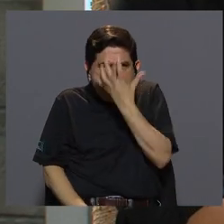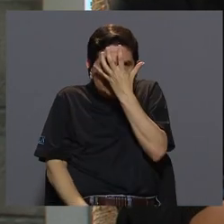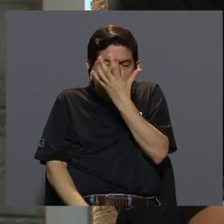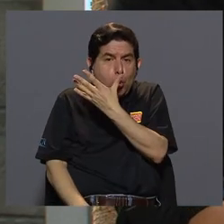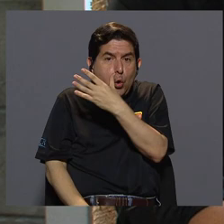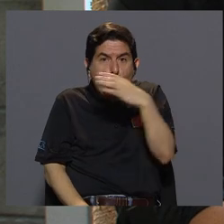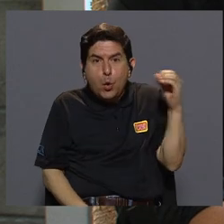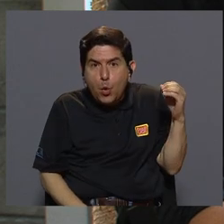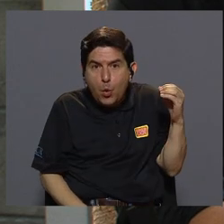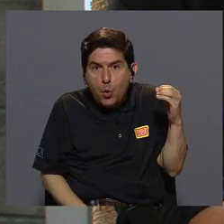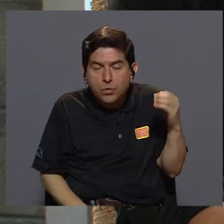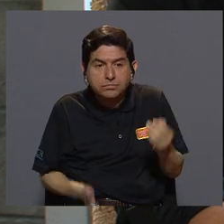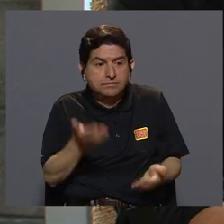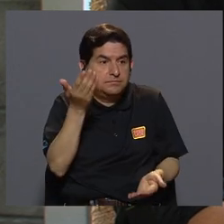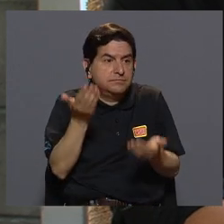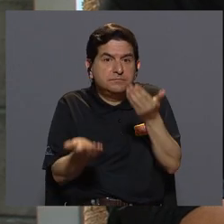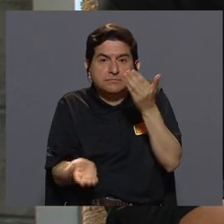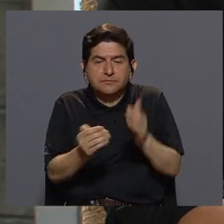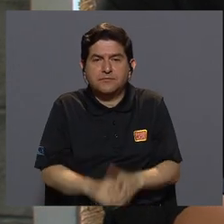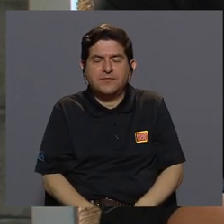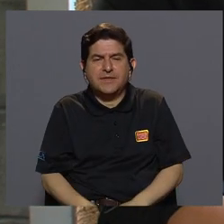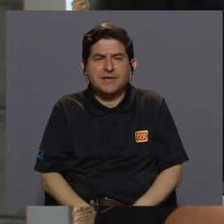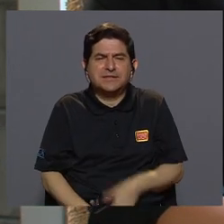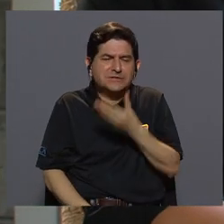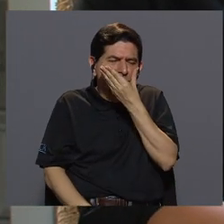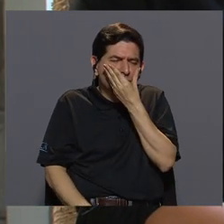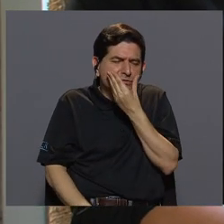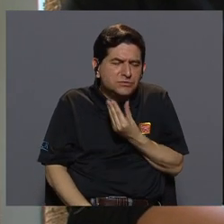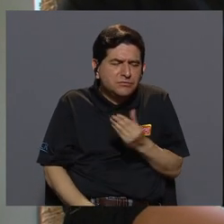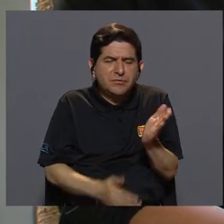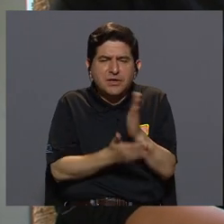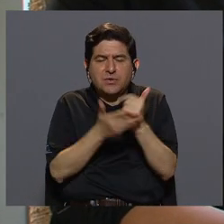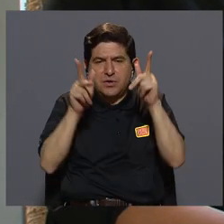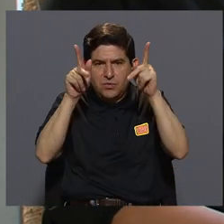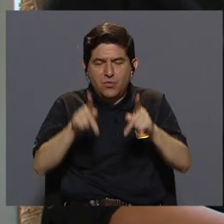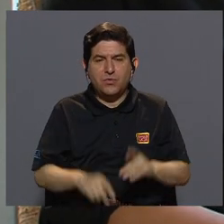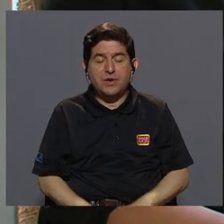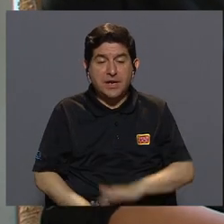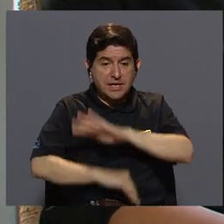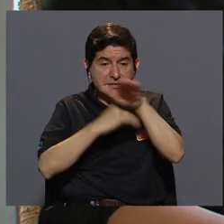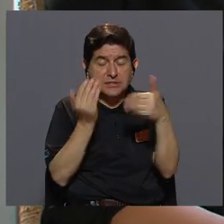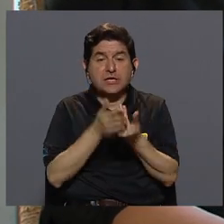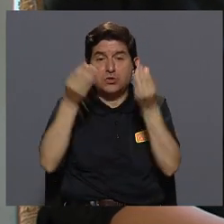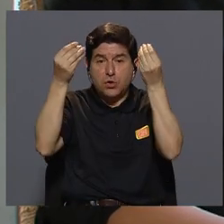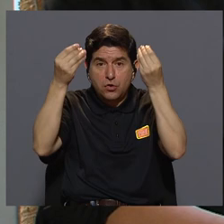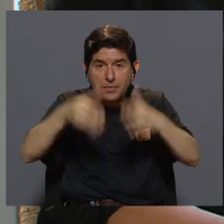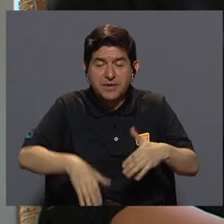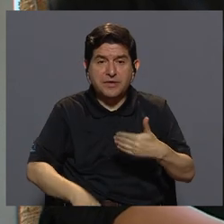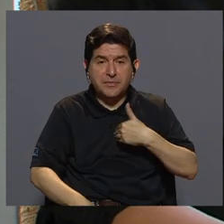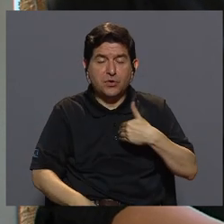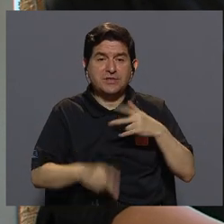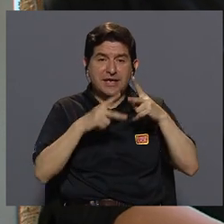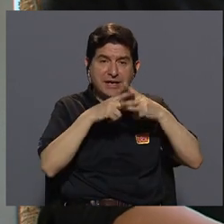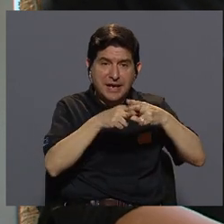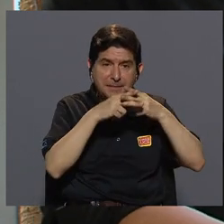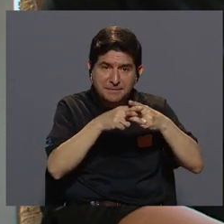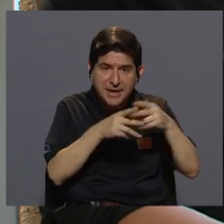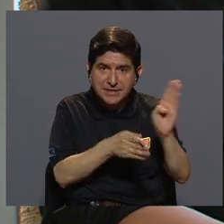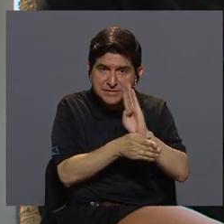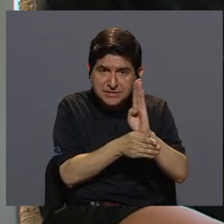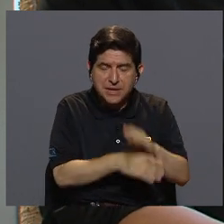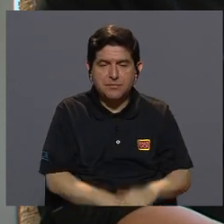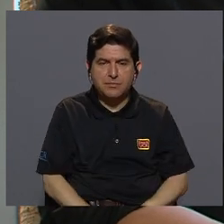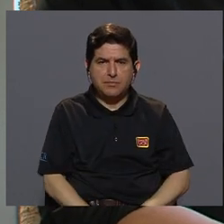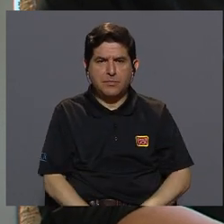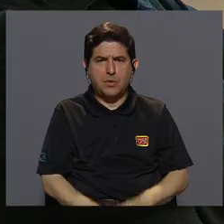o también de, en este caso, del sufrimiento que podían tener algunos de perder todo por tener algún préstamo bancario.